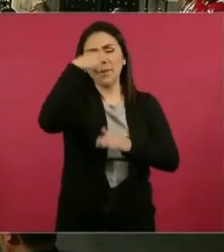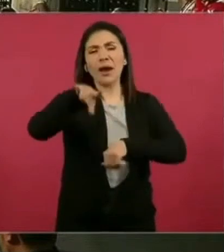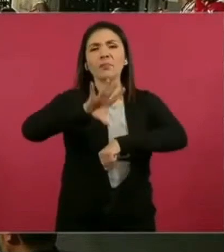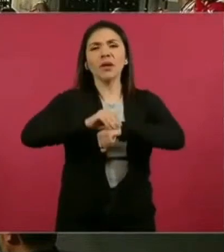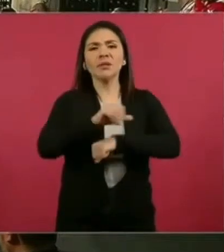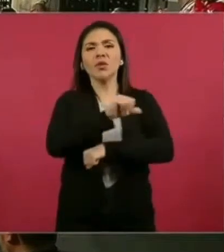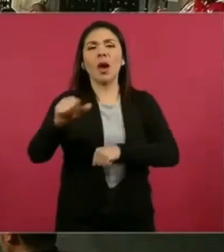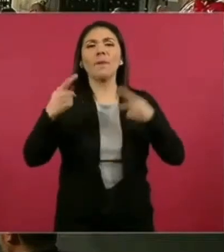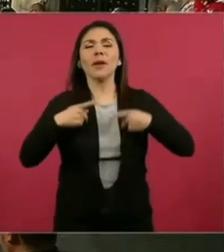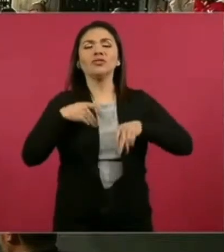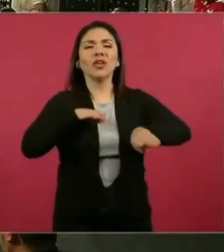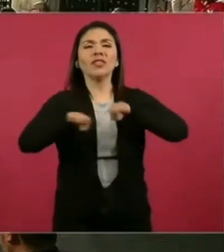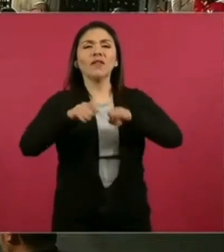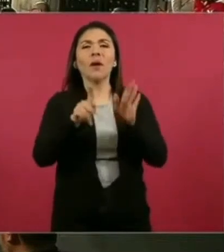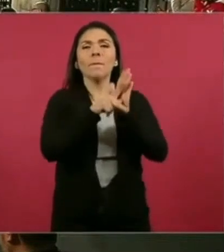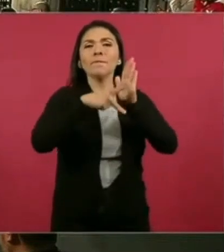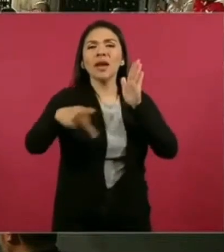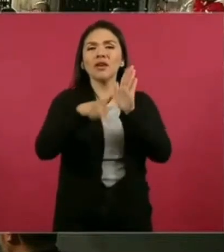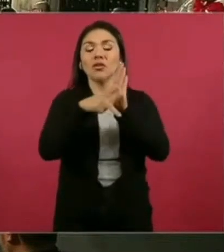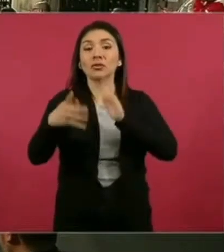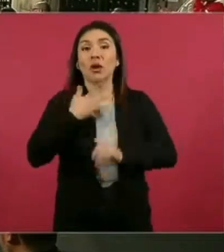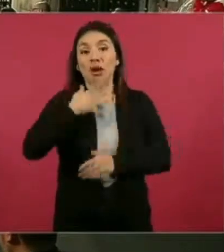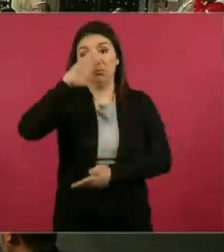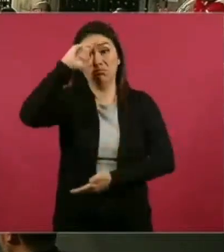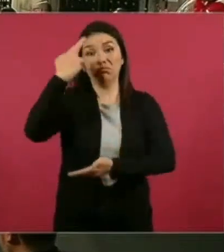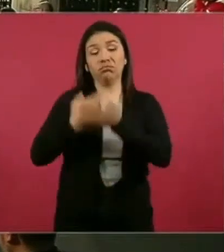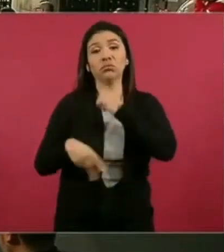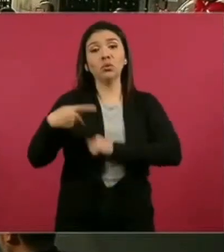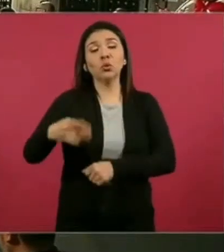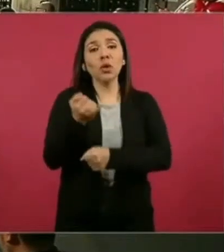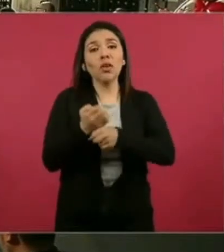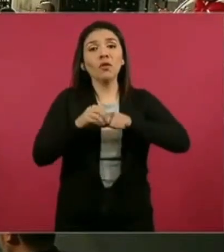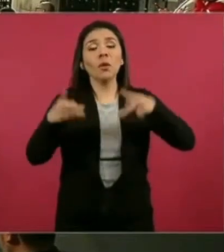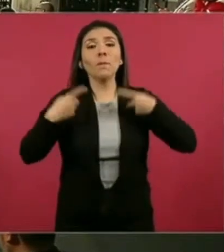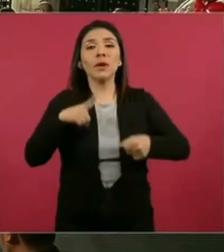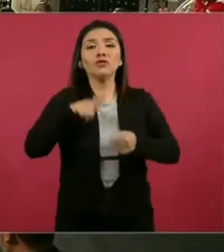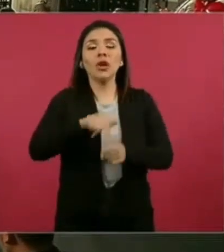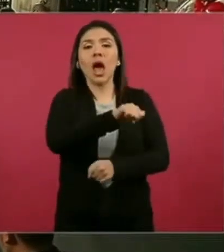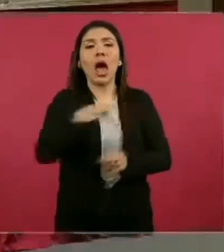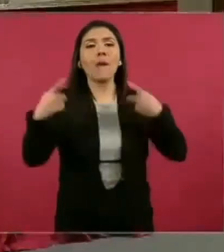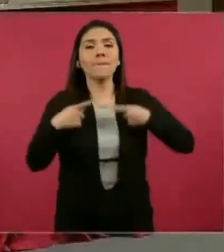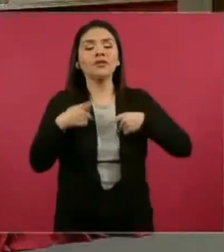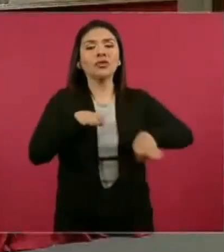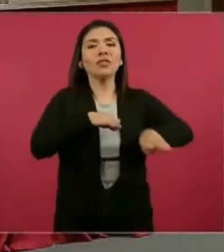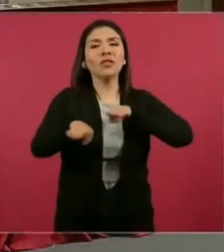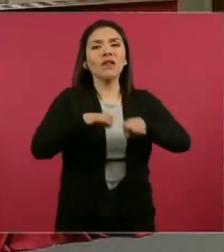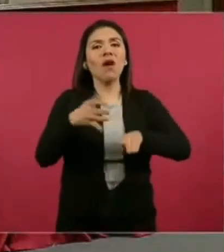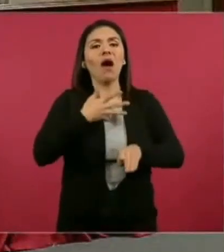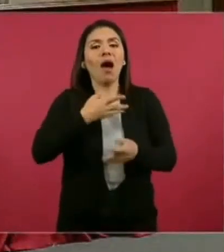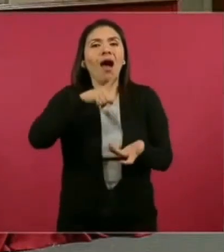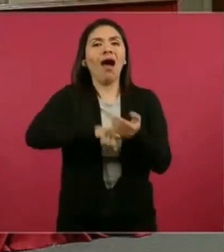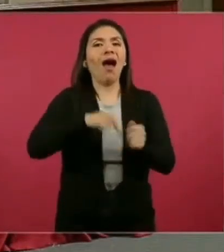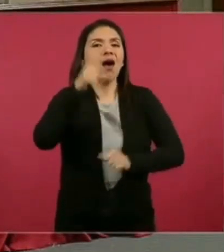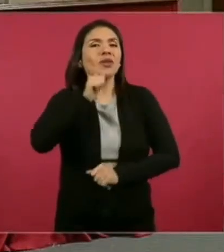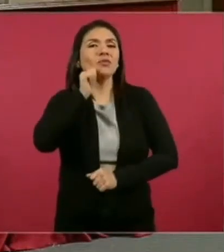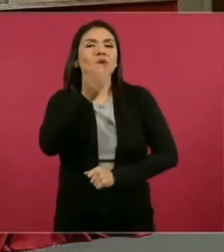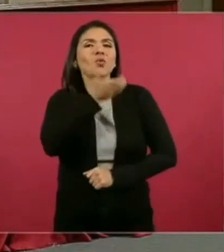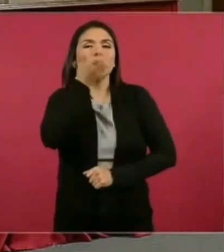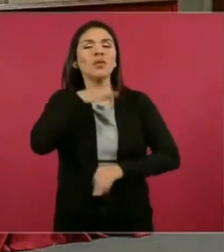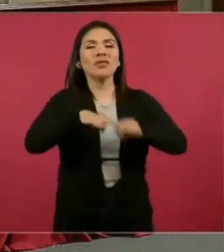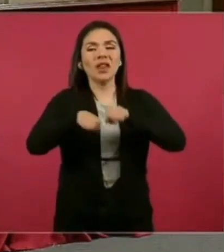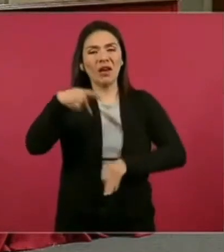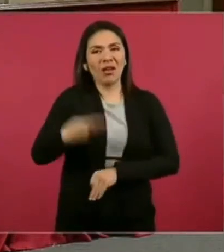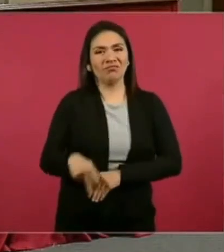que vulneró datos personales de personas que cubren la fuente de